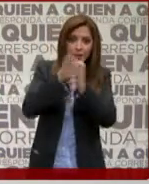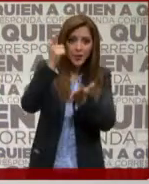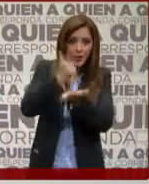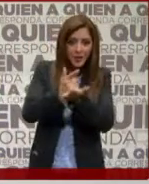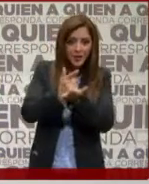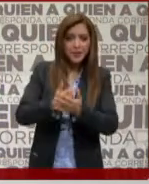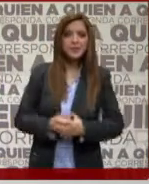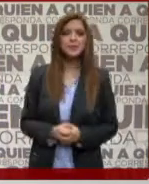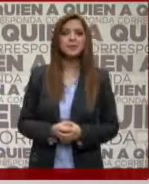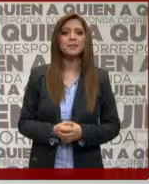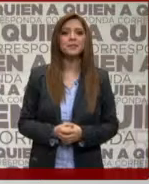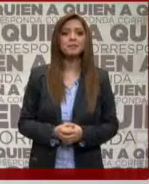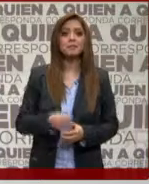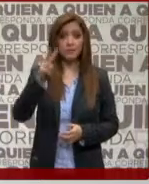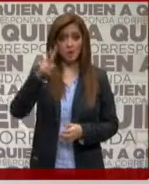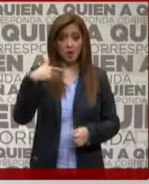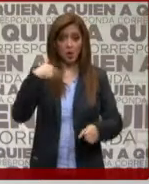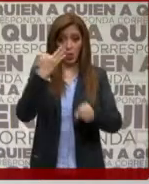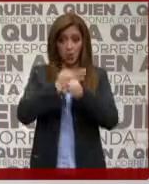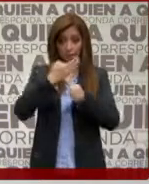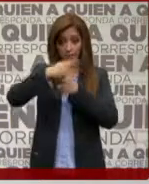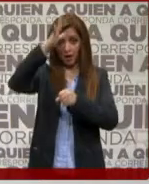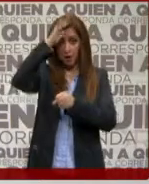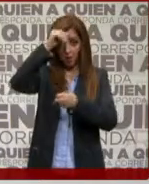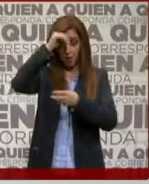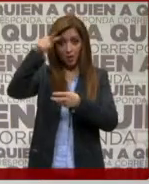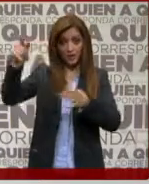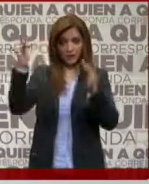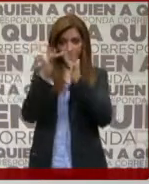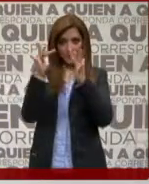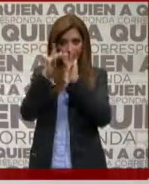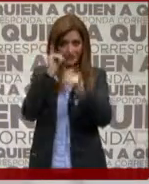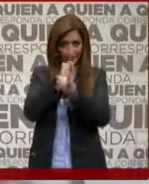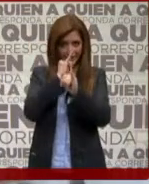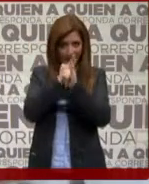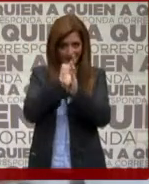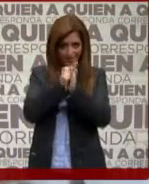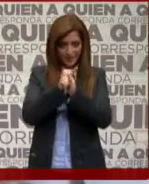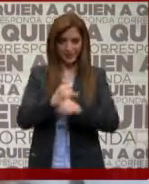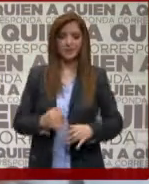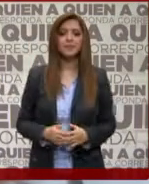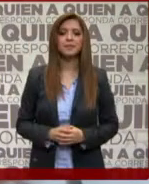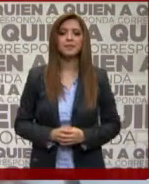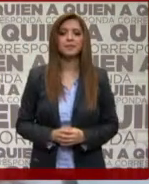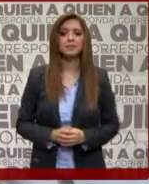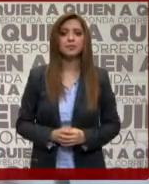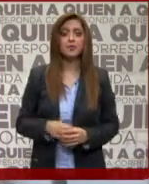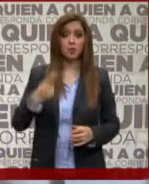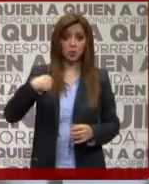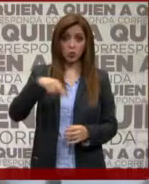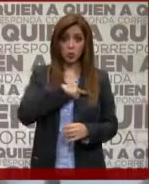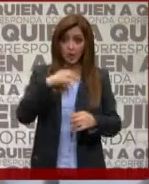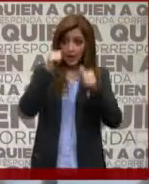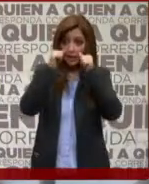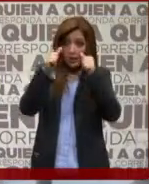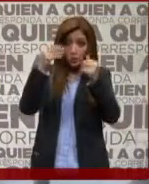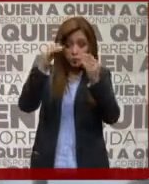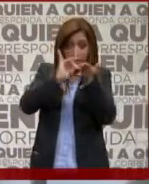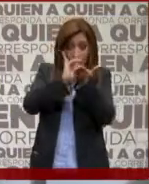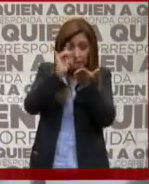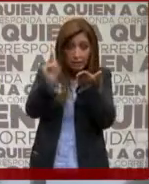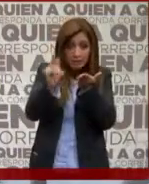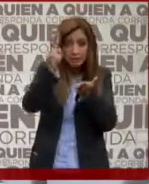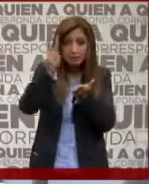gracias y desde luego llevando a cabo los detalles a través de las redes sociales estaremos pendiente es gracias poncho muy amable que